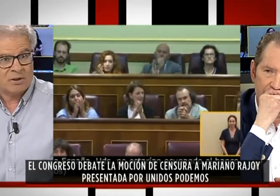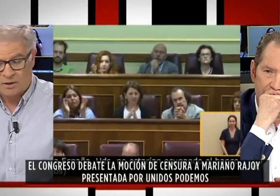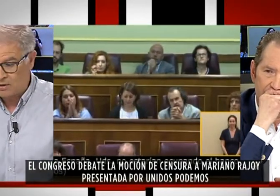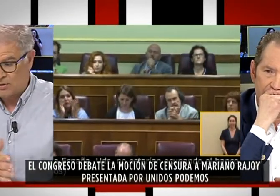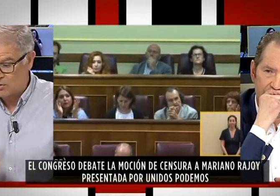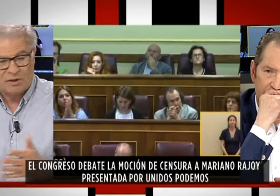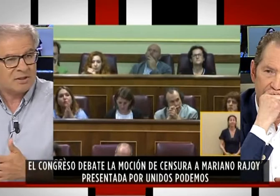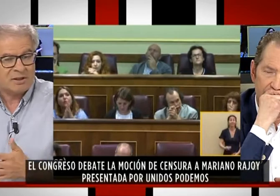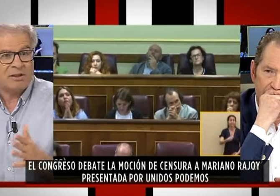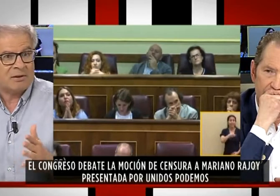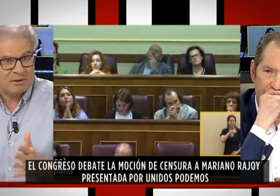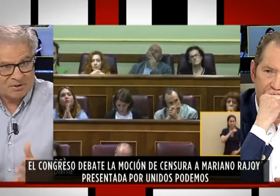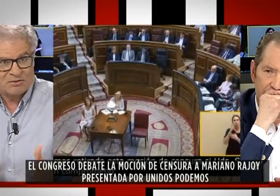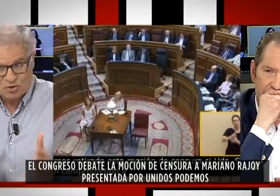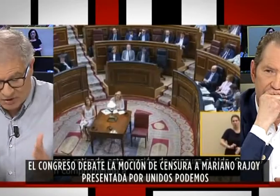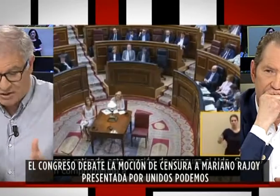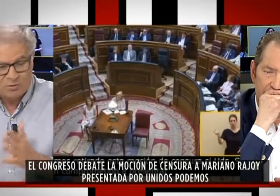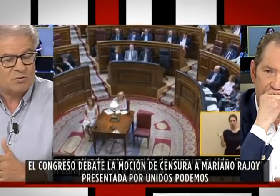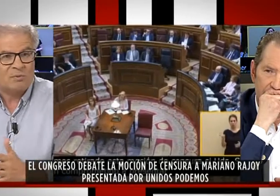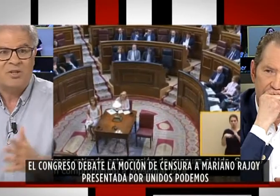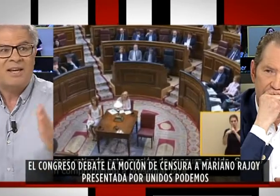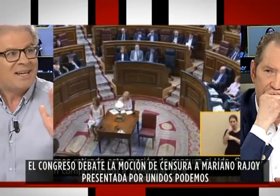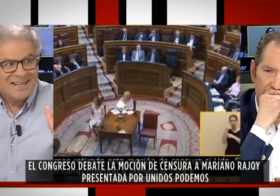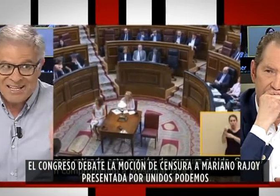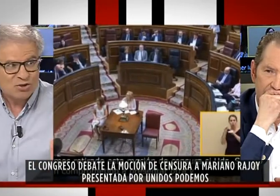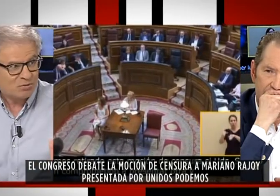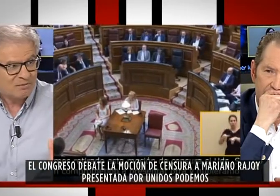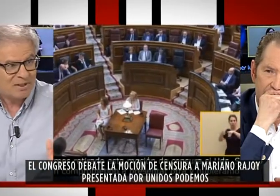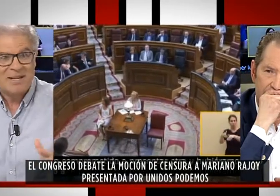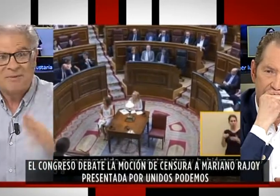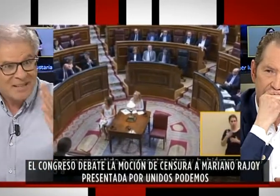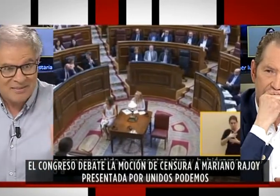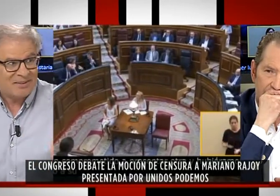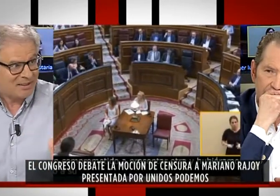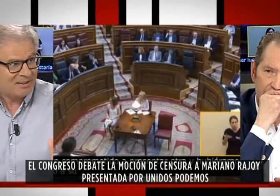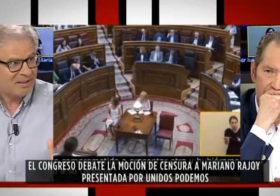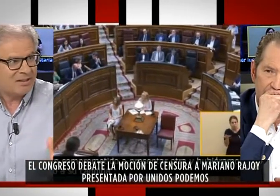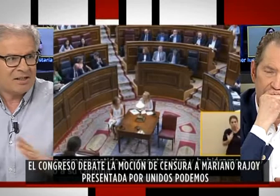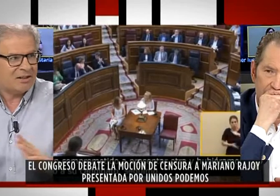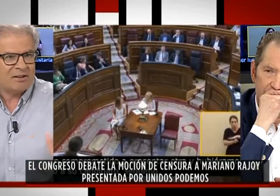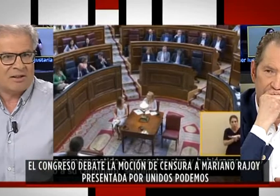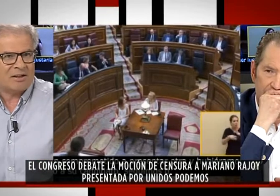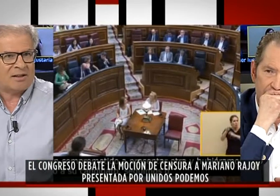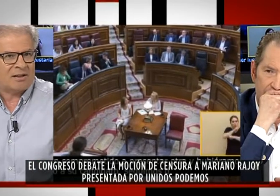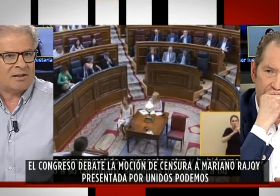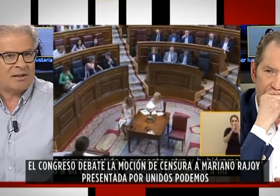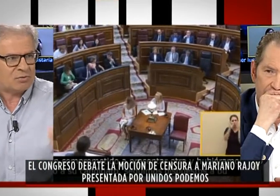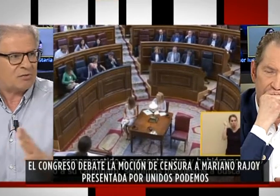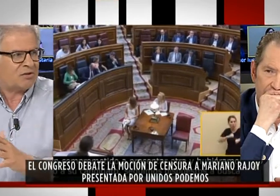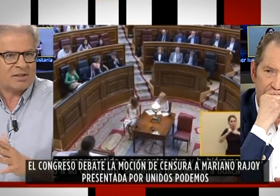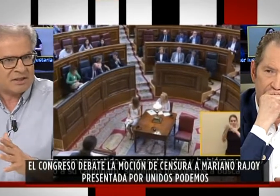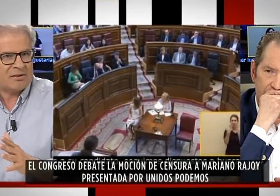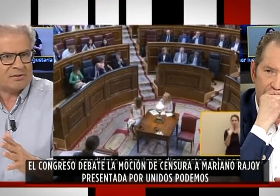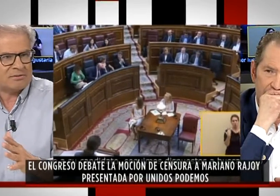entre participación socialista y unidos podemos y eso esa evidencia tenían que entenderla